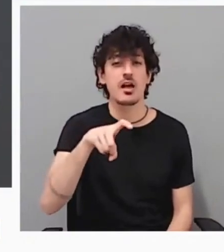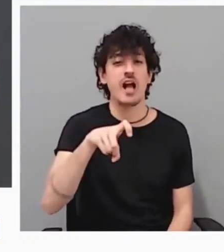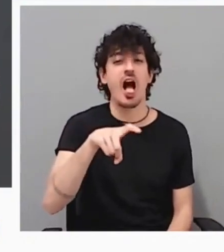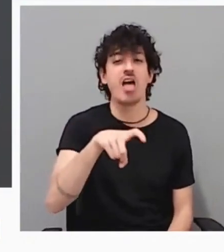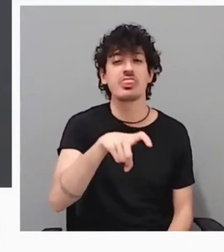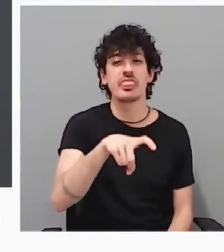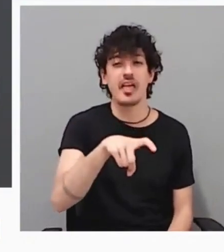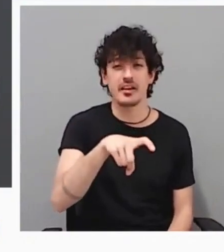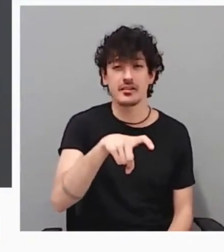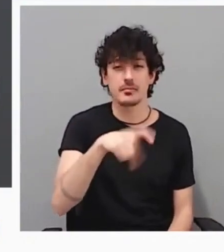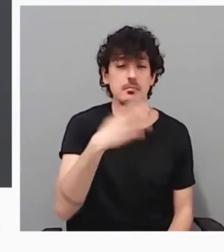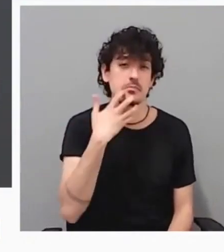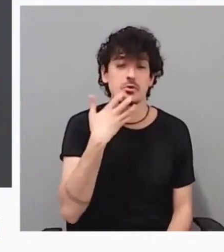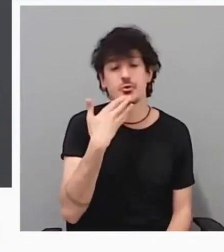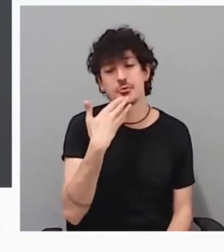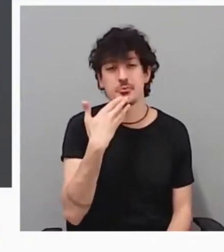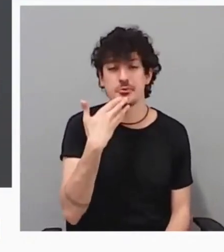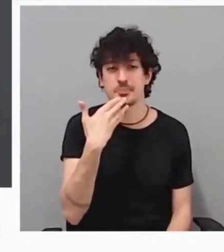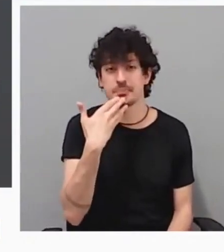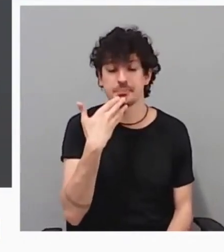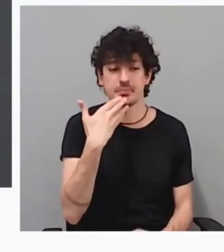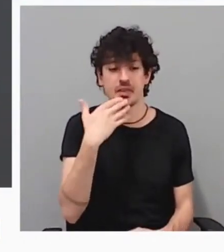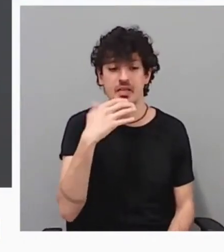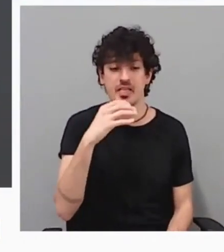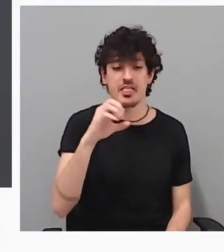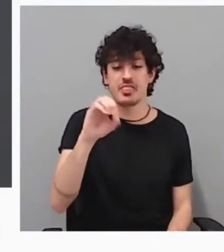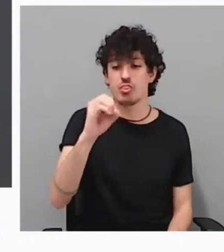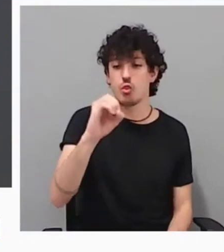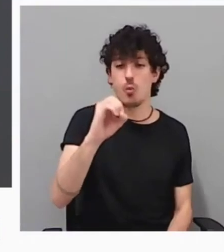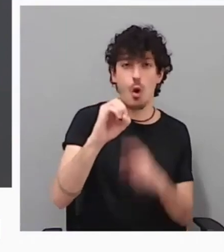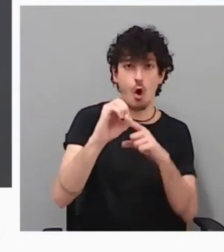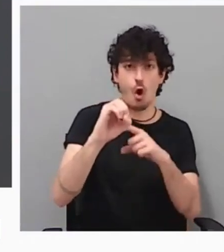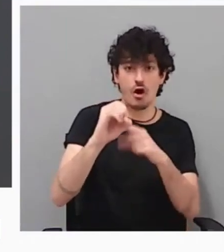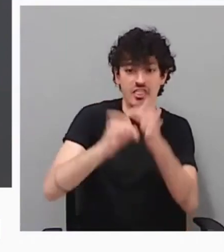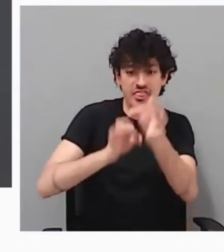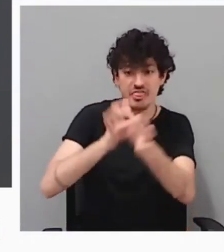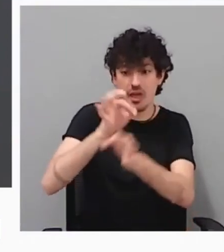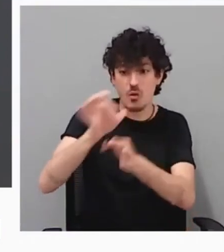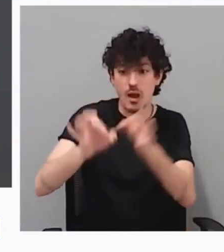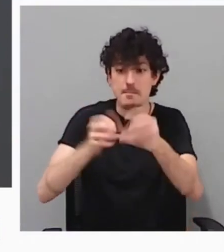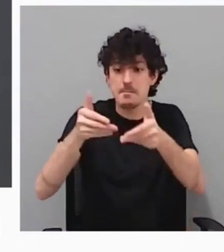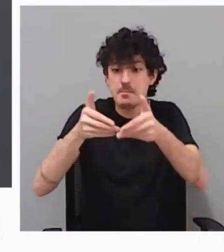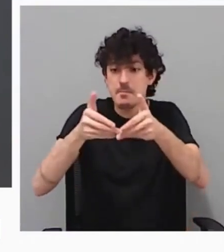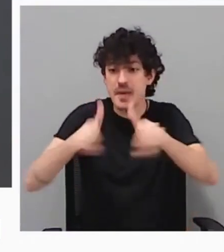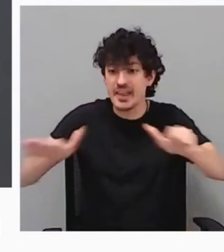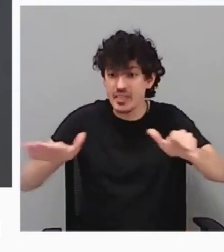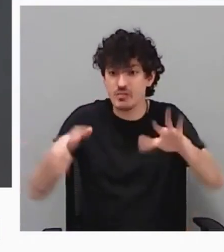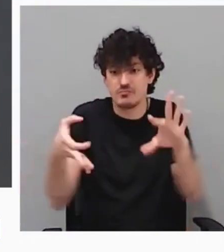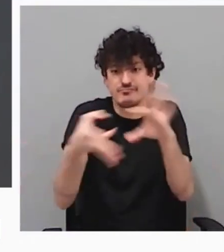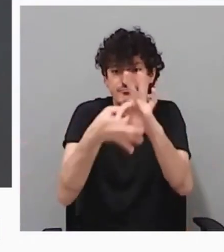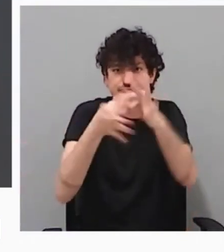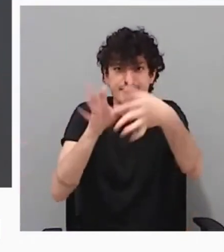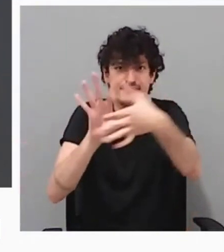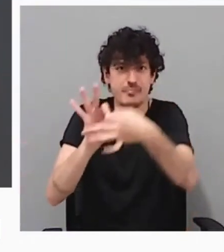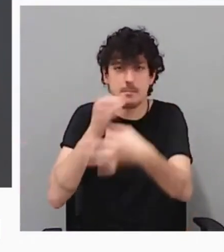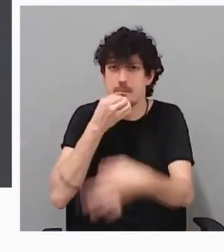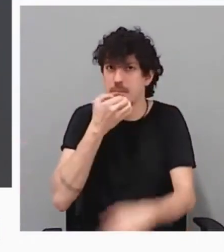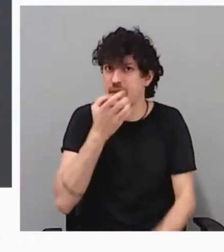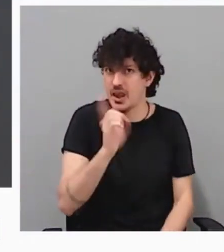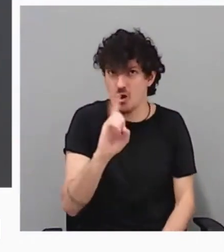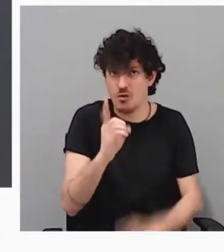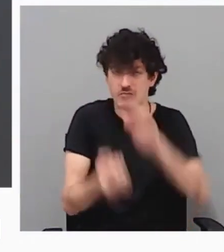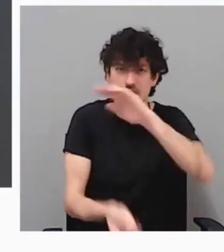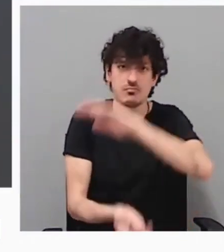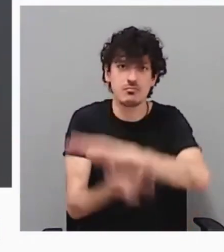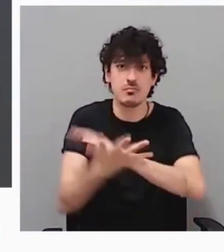tumor se han perdido, no conectan bien con el entorno. Entonces empiezan a crear un entorno que no es